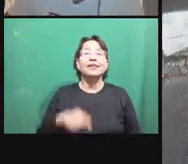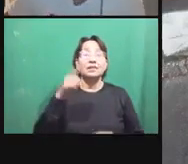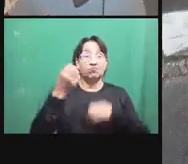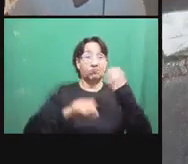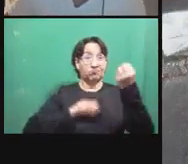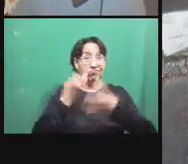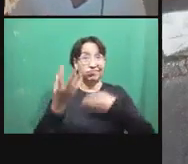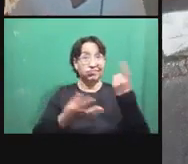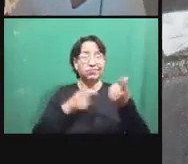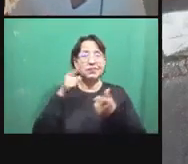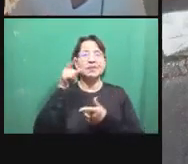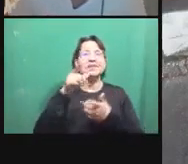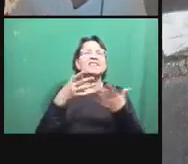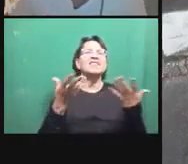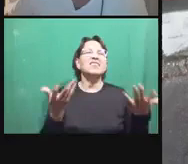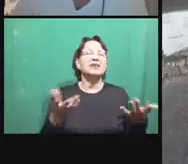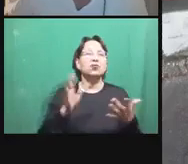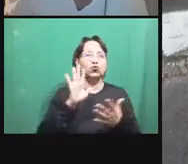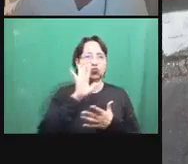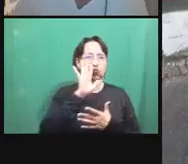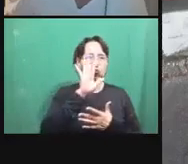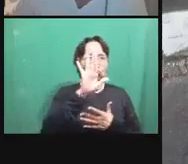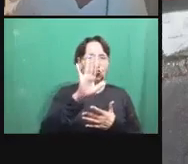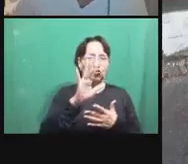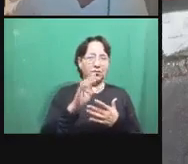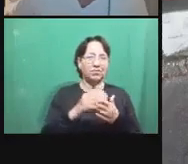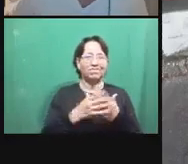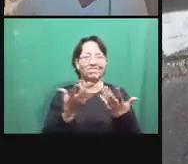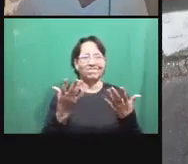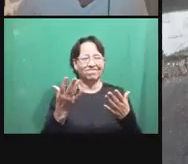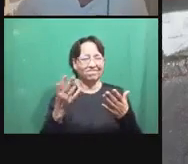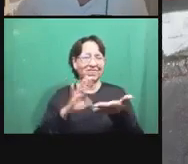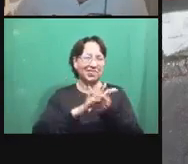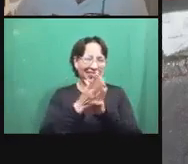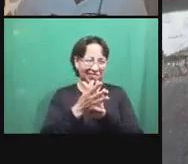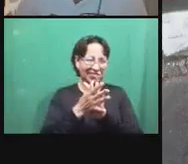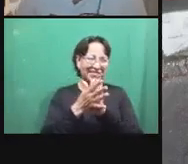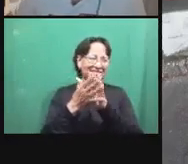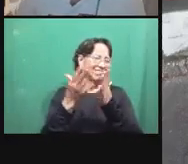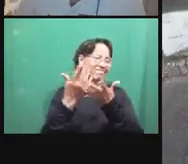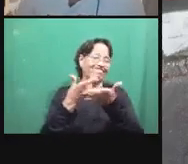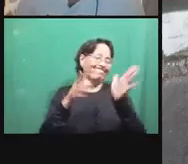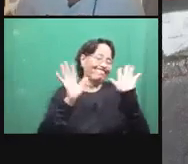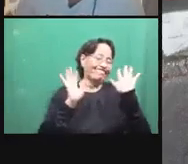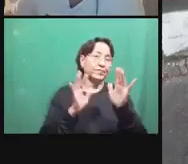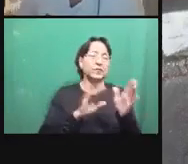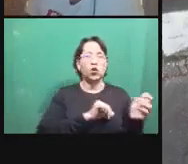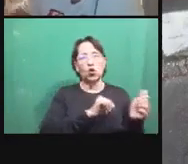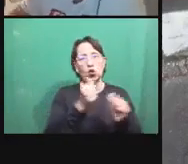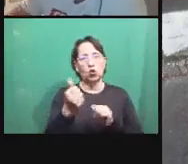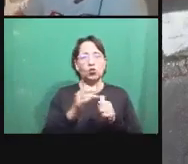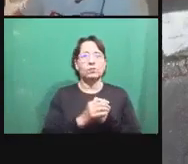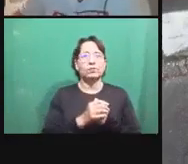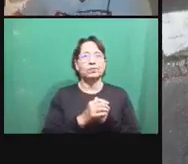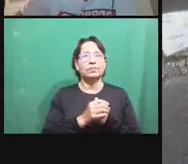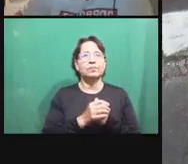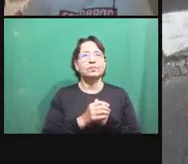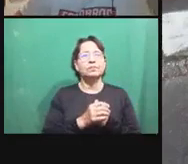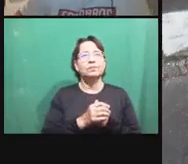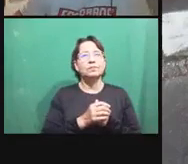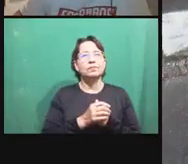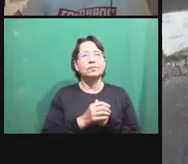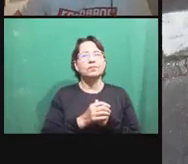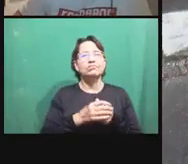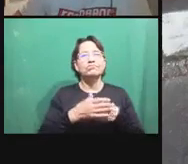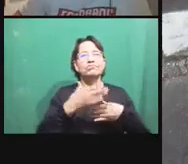casi siempre van acompañadas de su condición transgresora, destructiva y combativa. Bueno, al otro lado tenemos el muralismo, como ya se mencionó